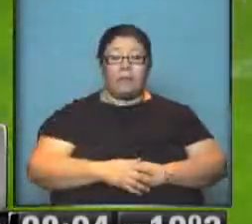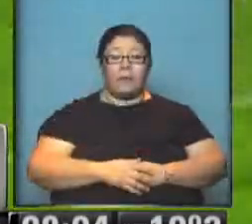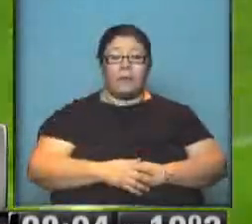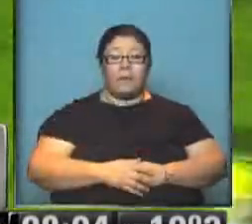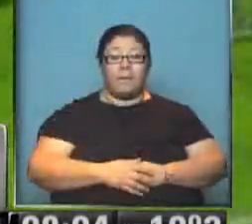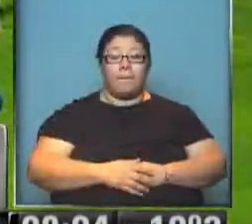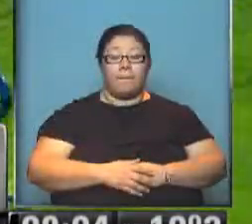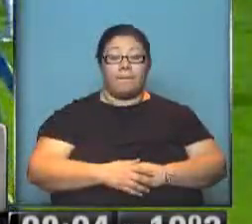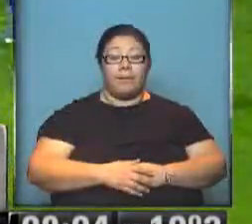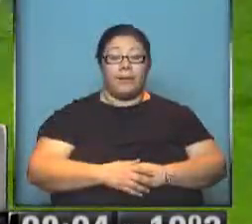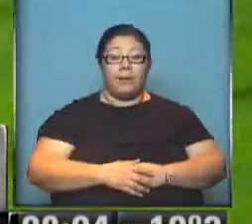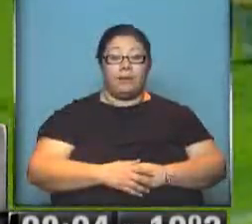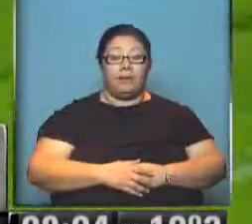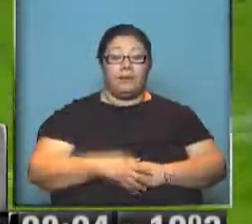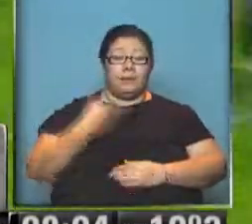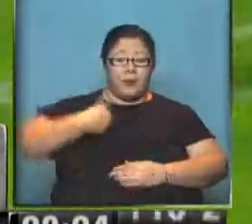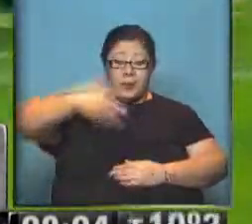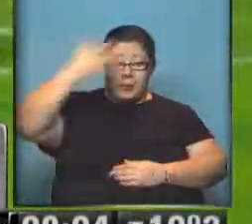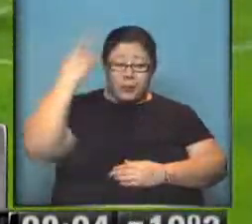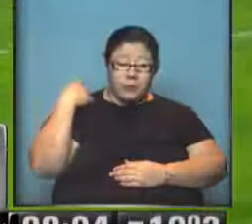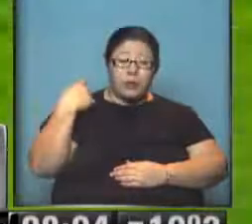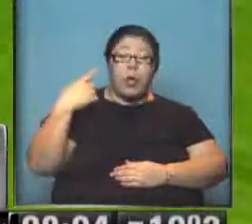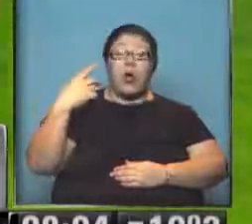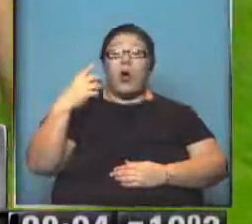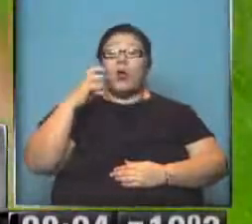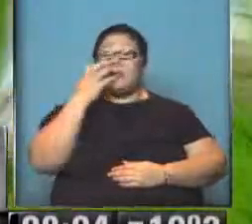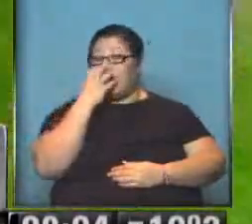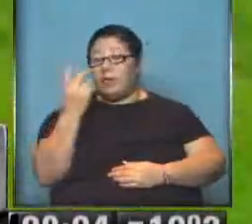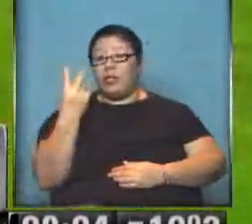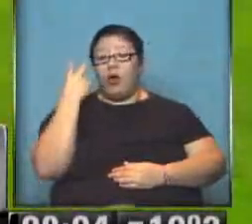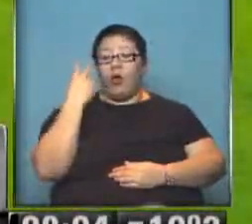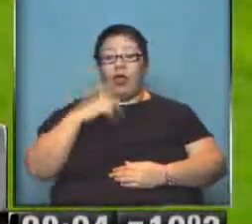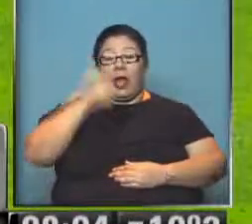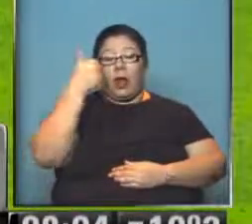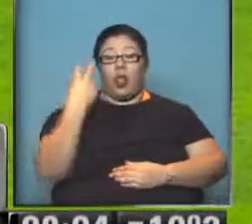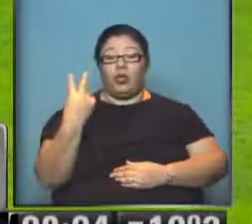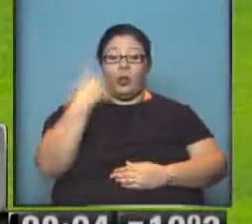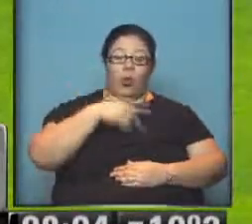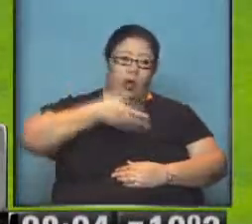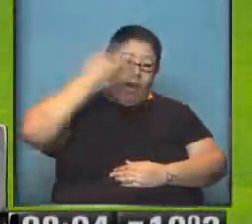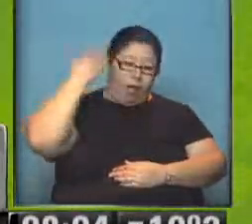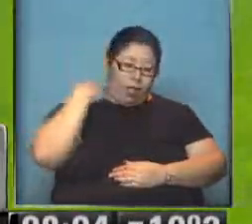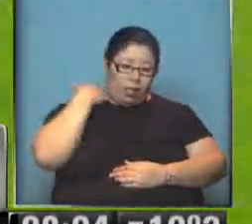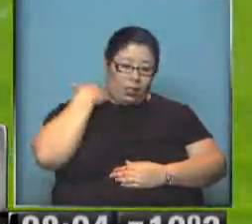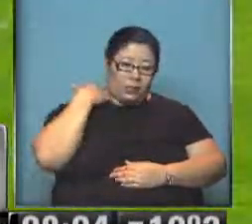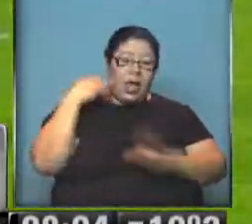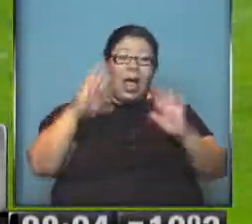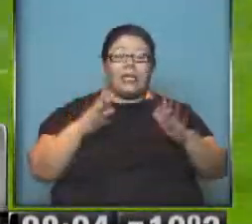habían ganado en esa oportunidad 2-1. Y así empezaban las acciones del conjunto